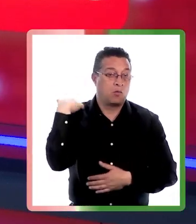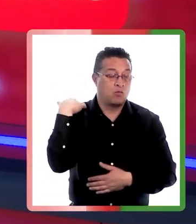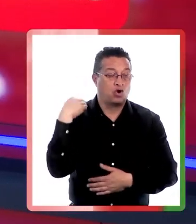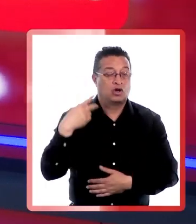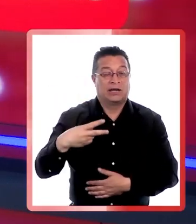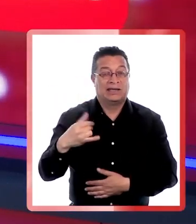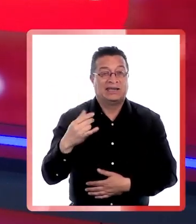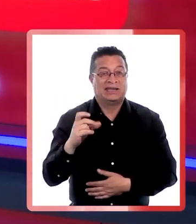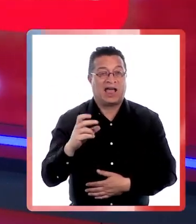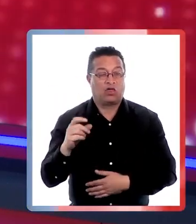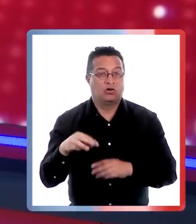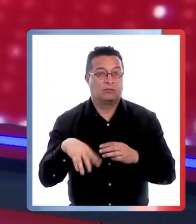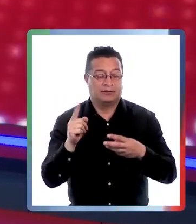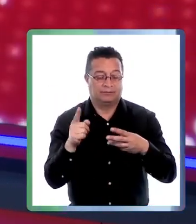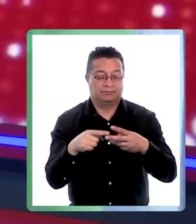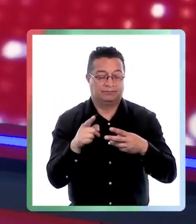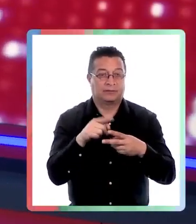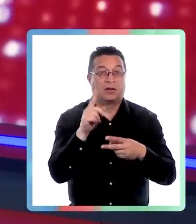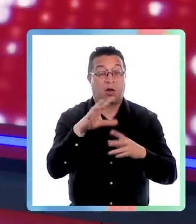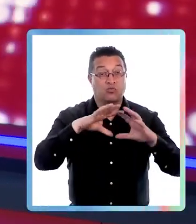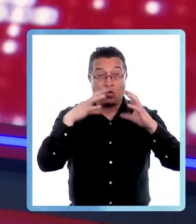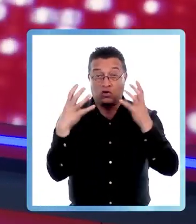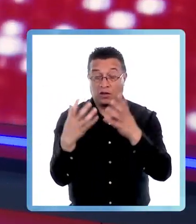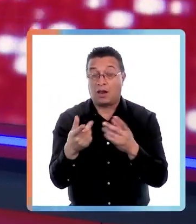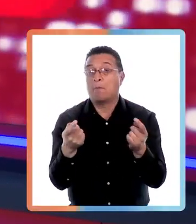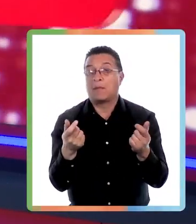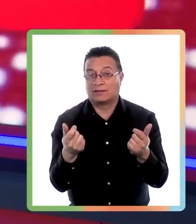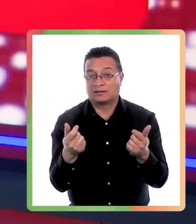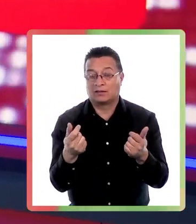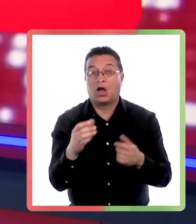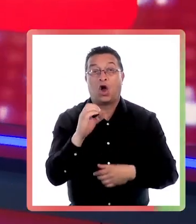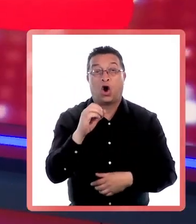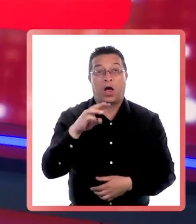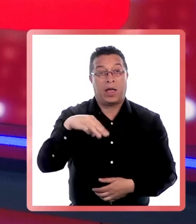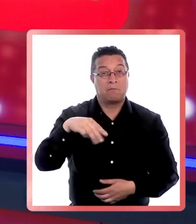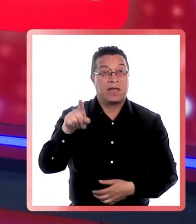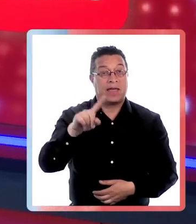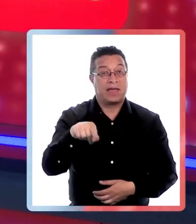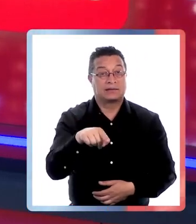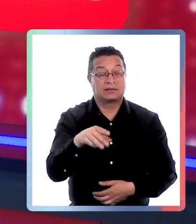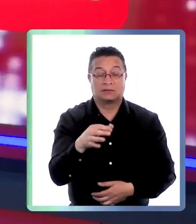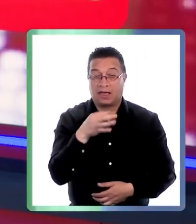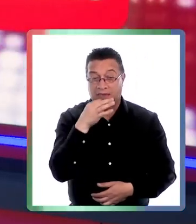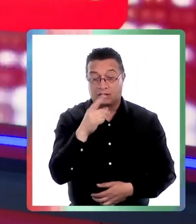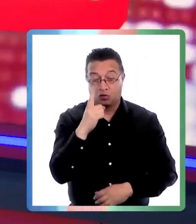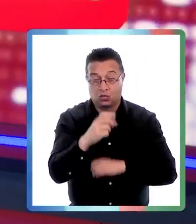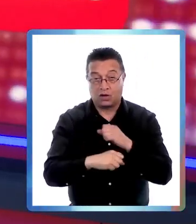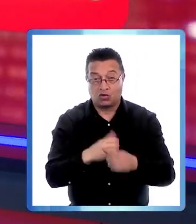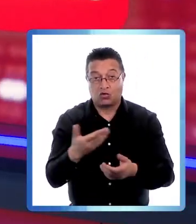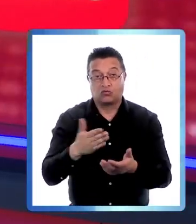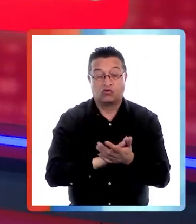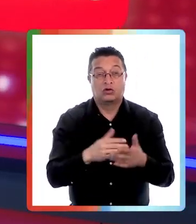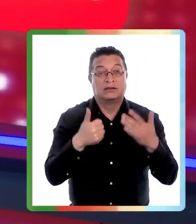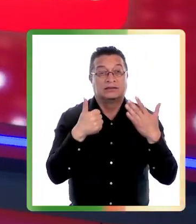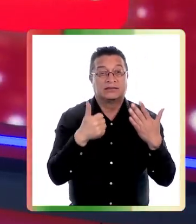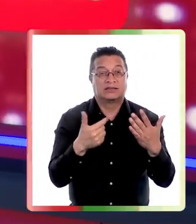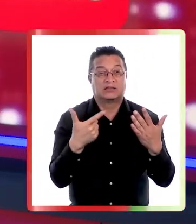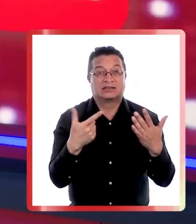pulmón y de hígado. A nivel mundial, la situación es similar. Según la Organización Mundial de la Salud, ese mismo año